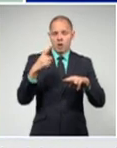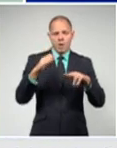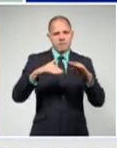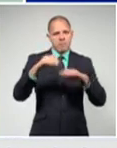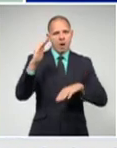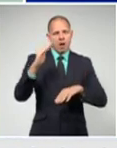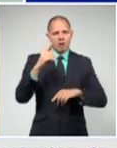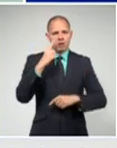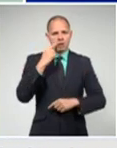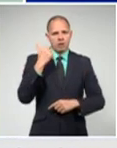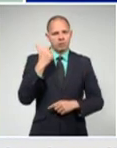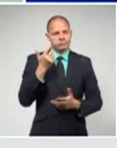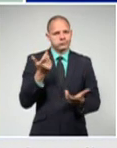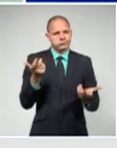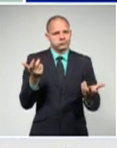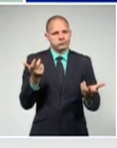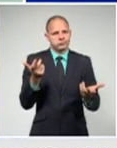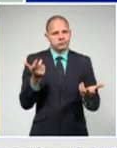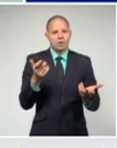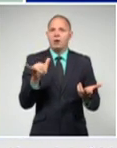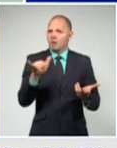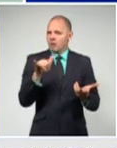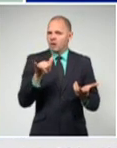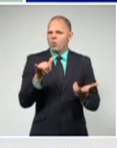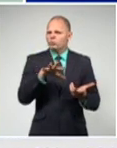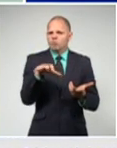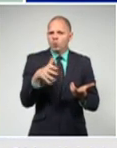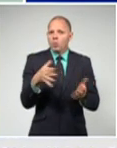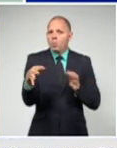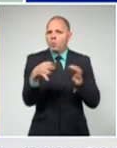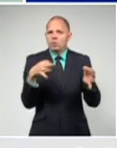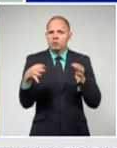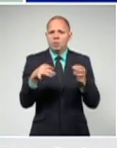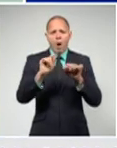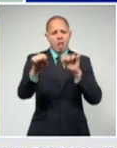autóctonos, dispersos en sus 15 municipios,